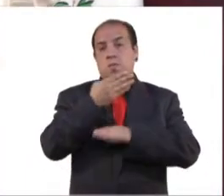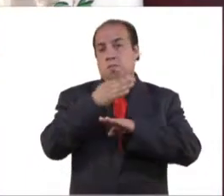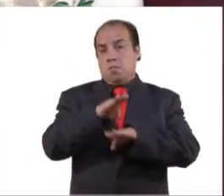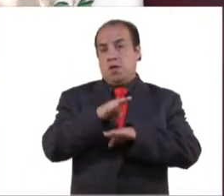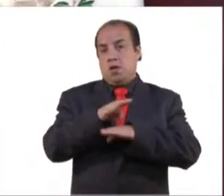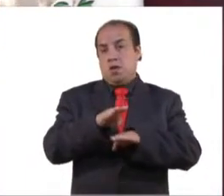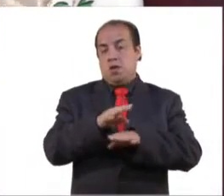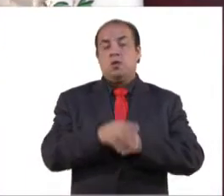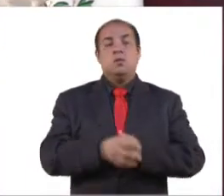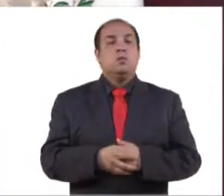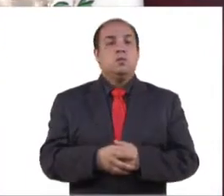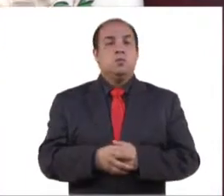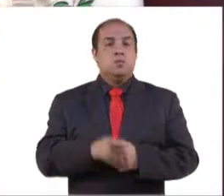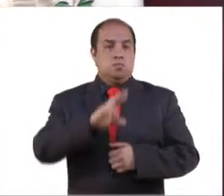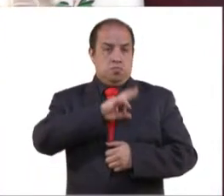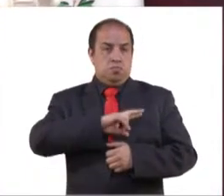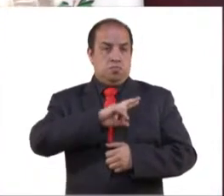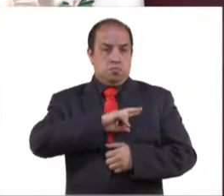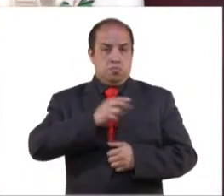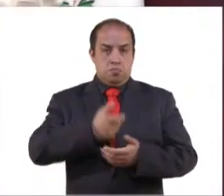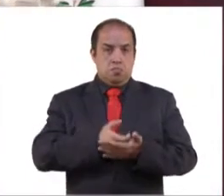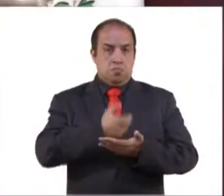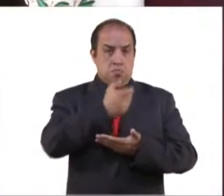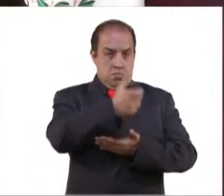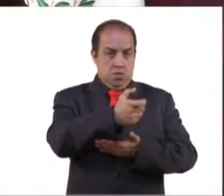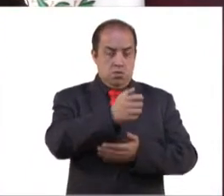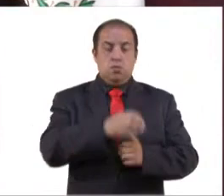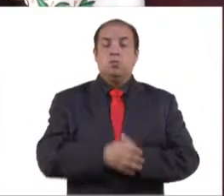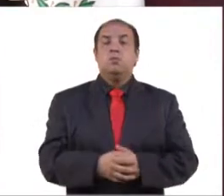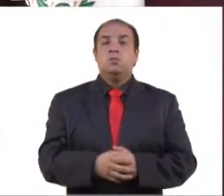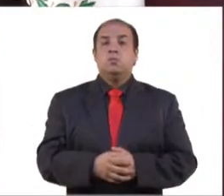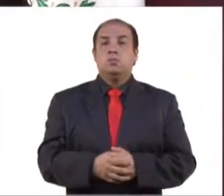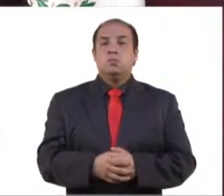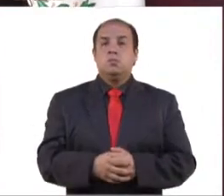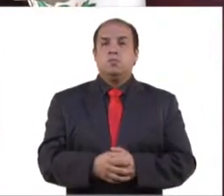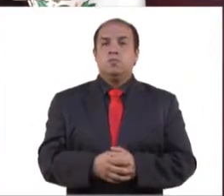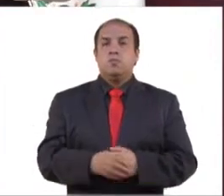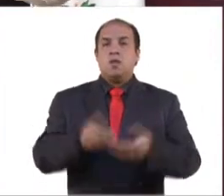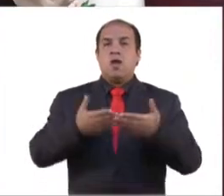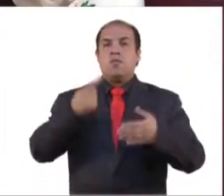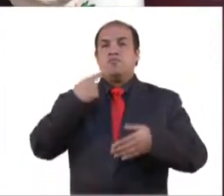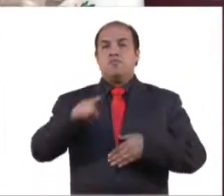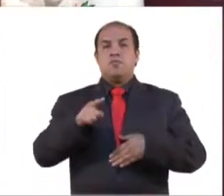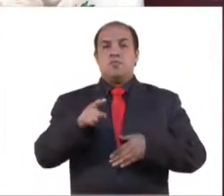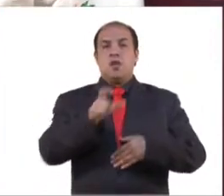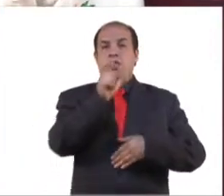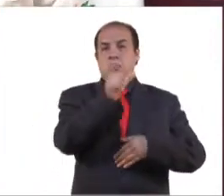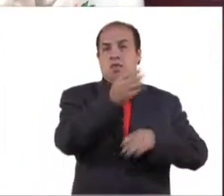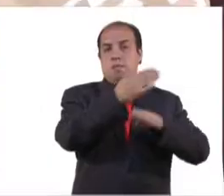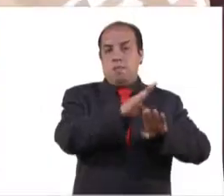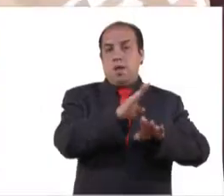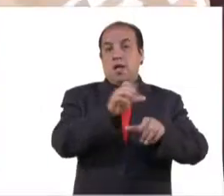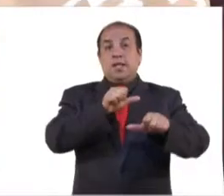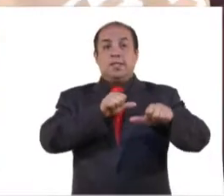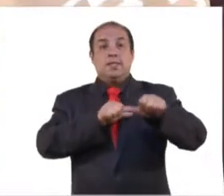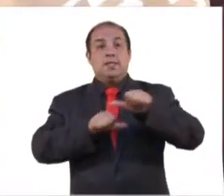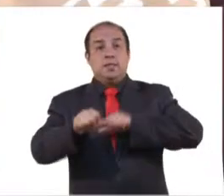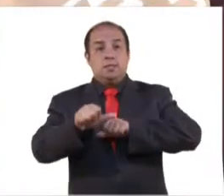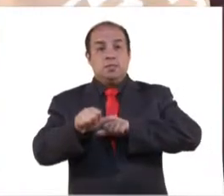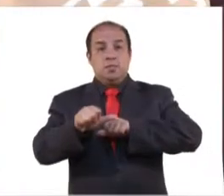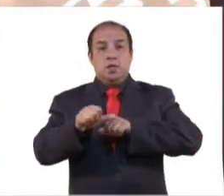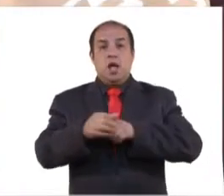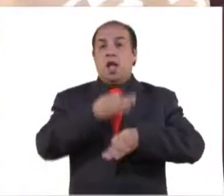banco privado. Entonces, la instrucción es cambiar la tarjeta para que todos